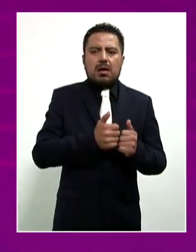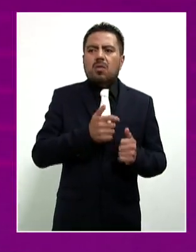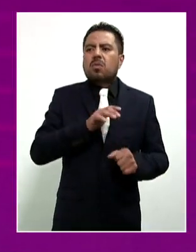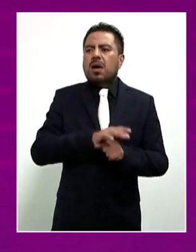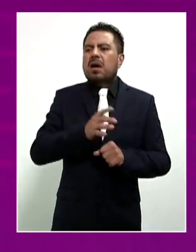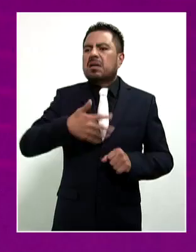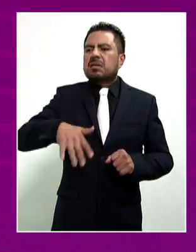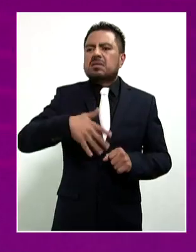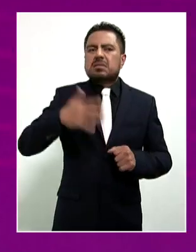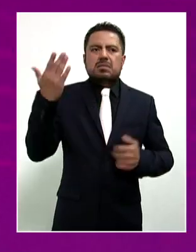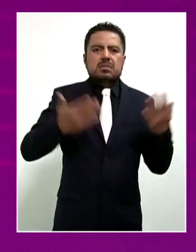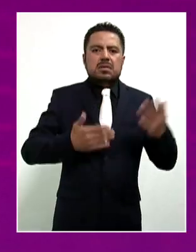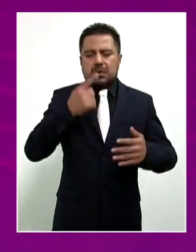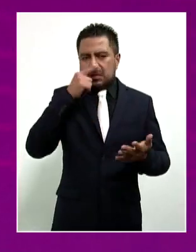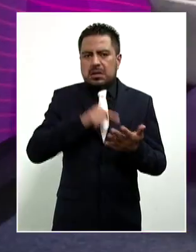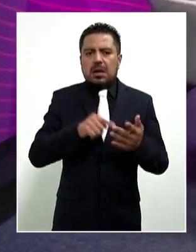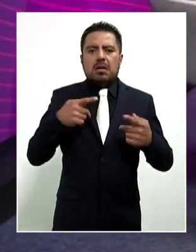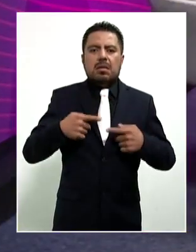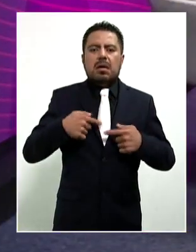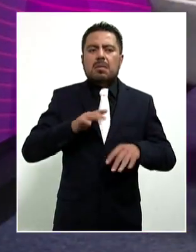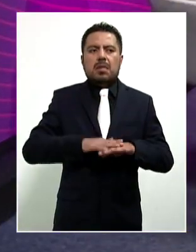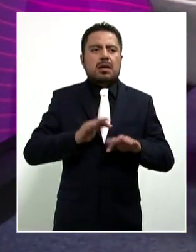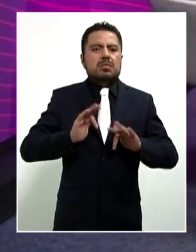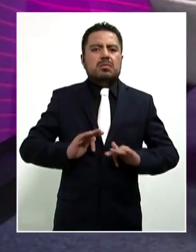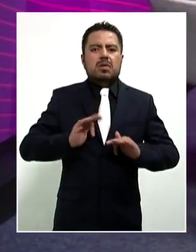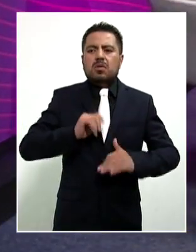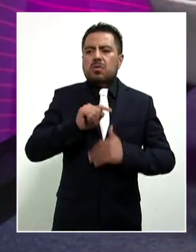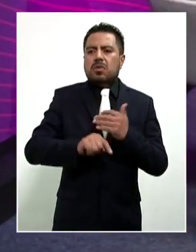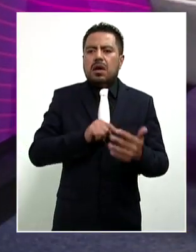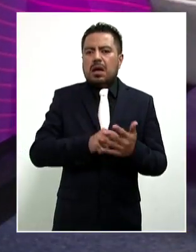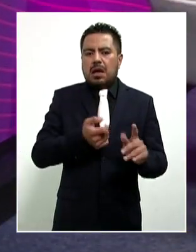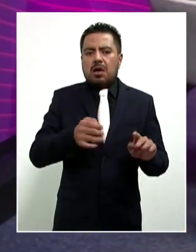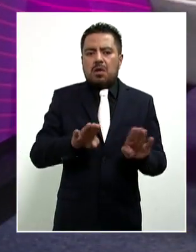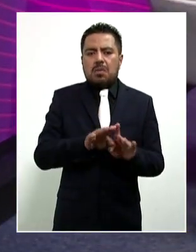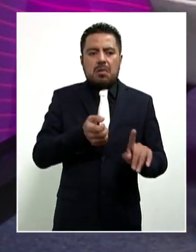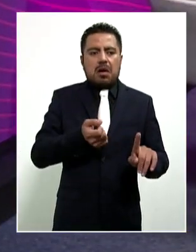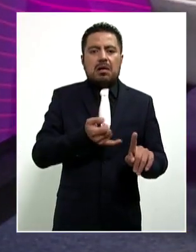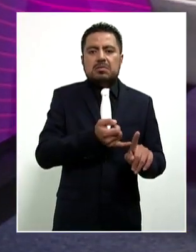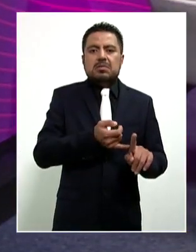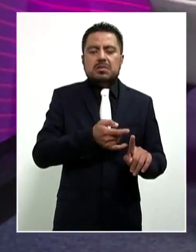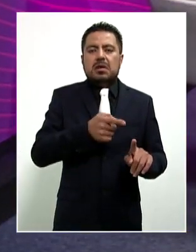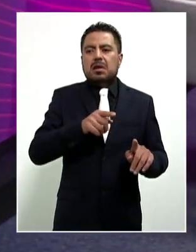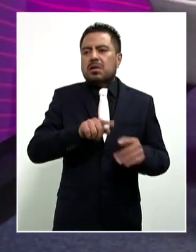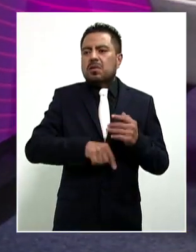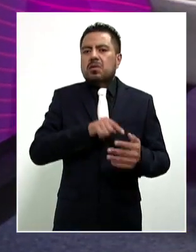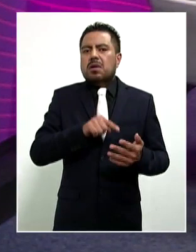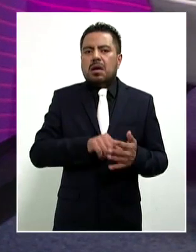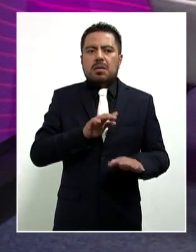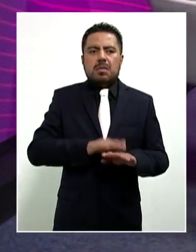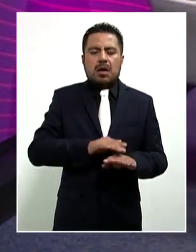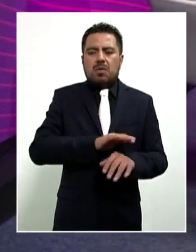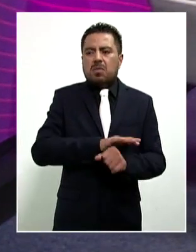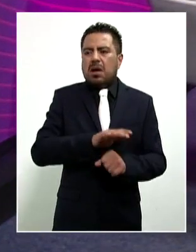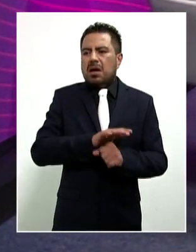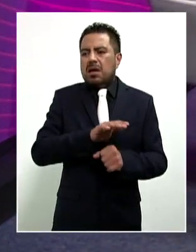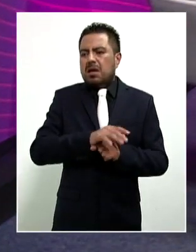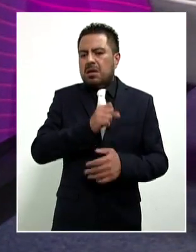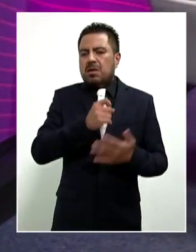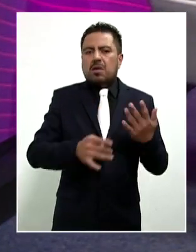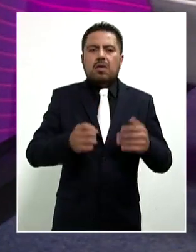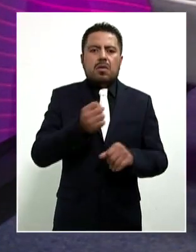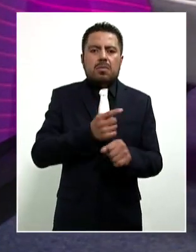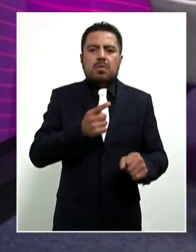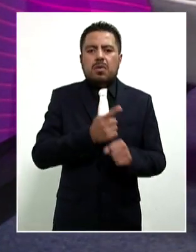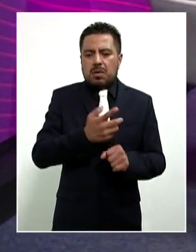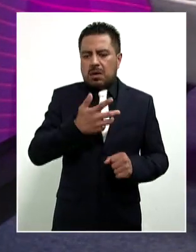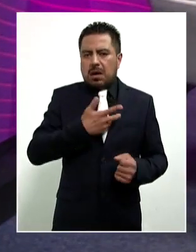a buscar. Yo creo que a la gente le puede dar mucha tranquilidad espacios como este, espacios en general, medios masivos, cualquier oportunidad